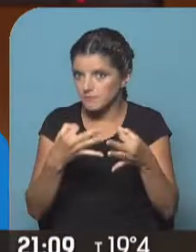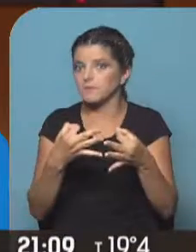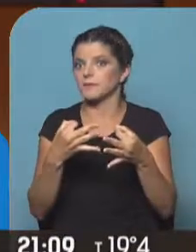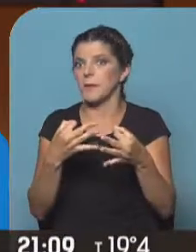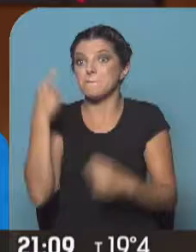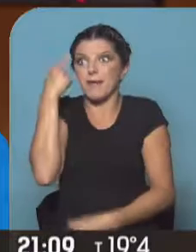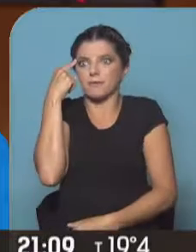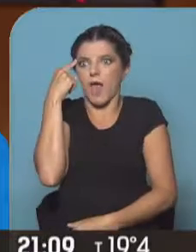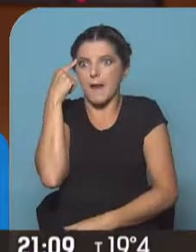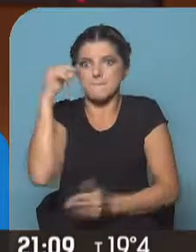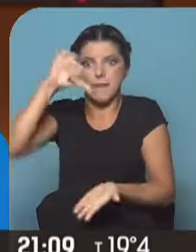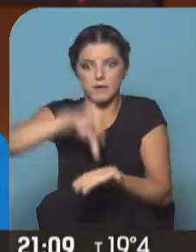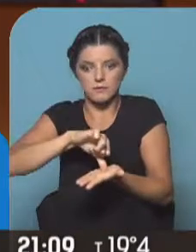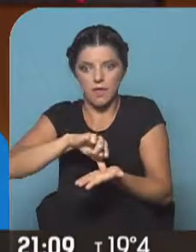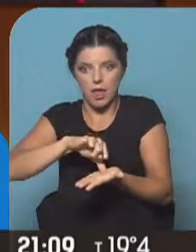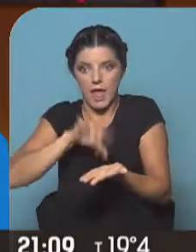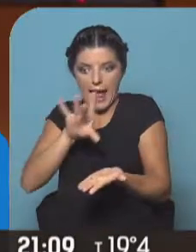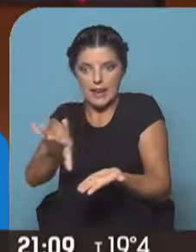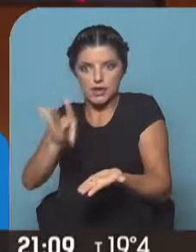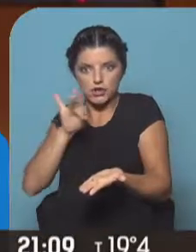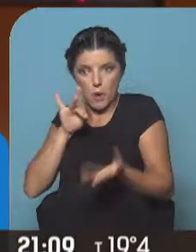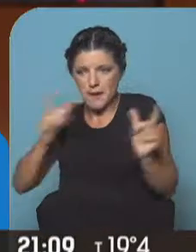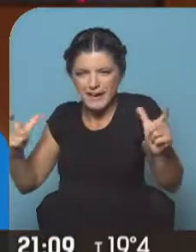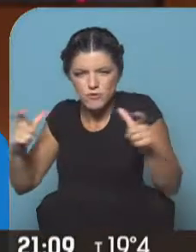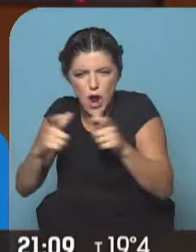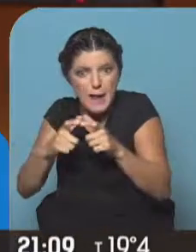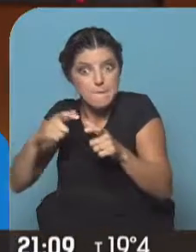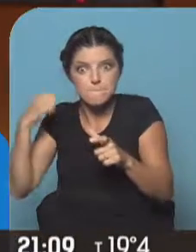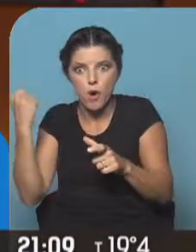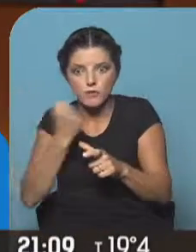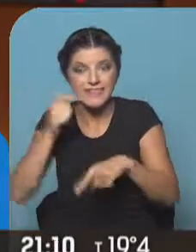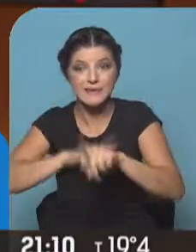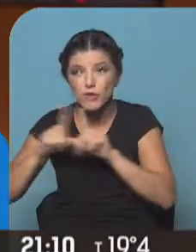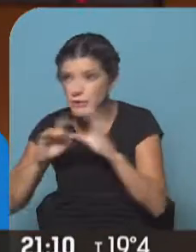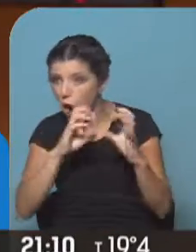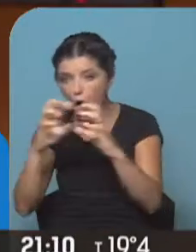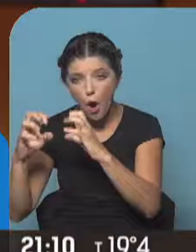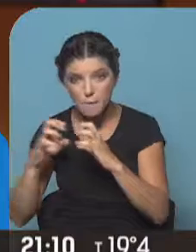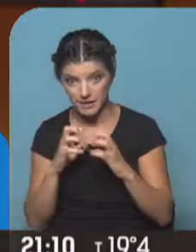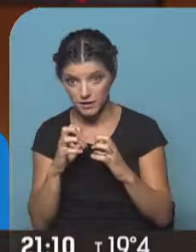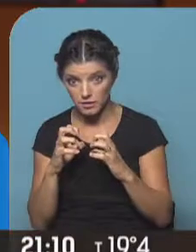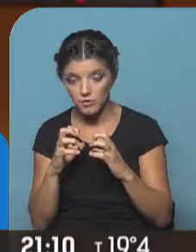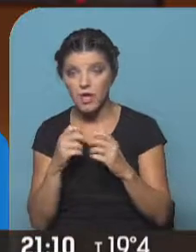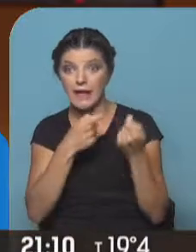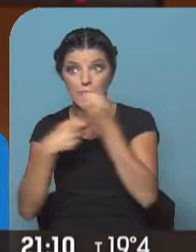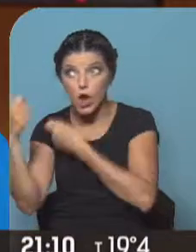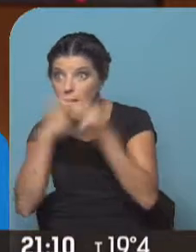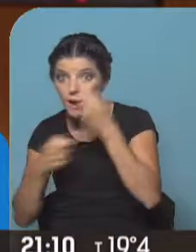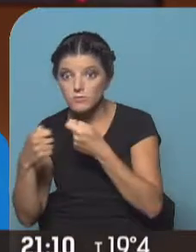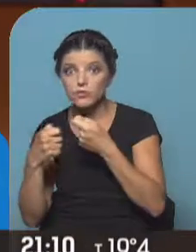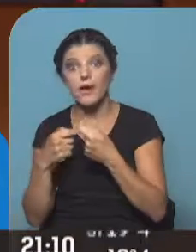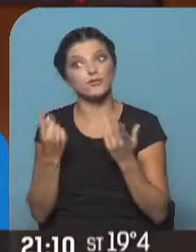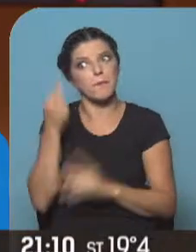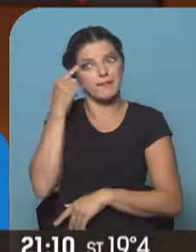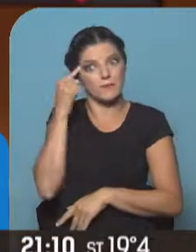sido Argentina elegida como sede de esta importantísima asamblea en un momento de crisis del comercio internacional, tiene que ser un